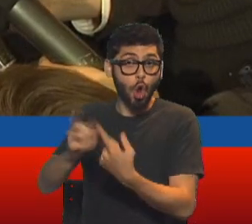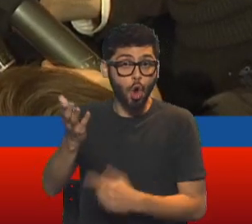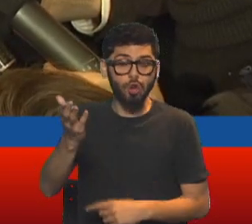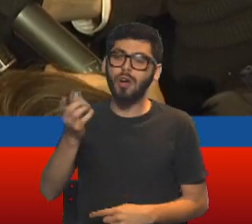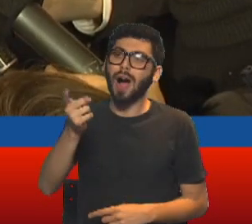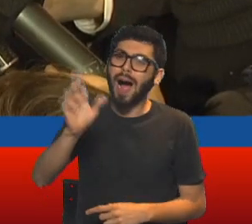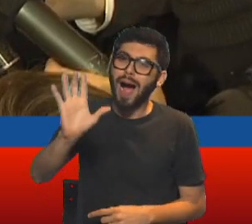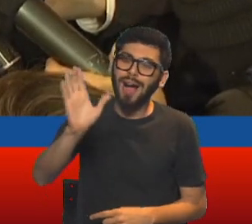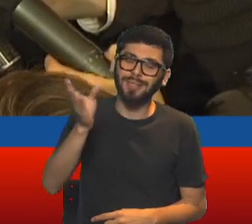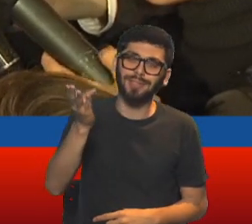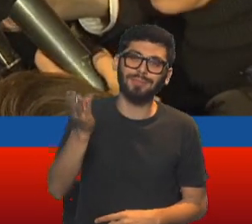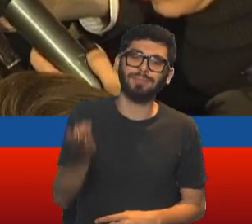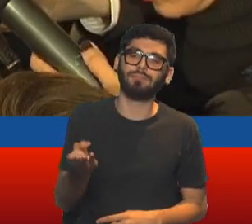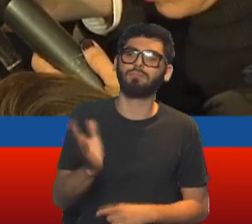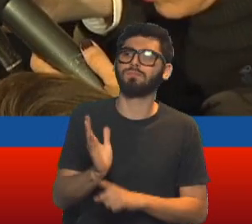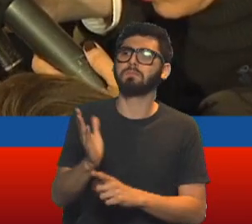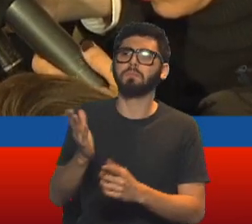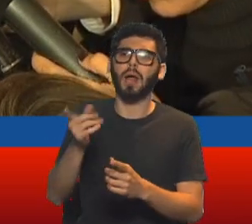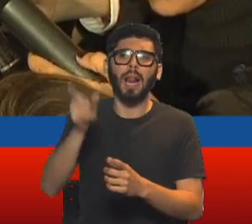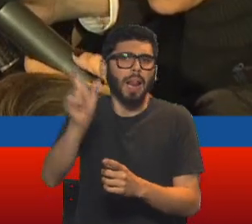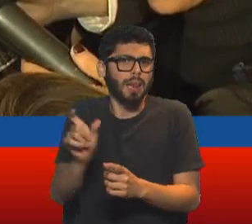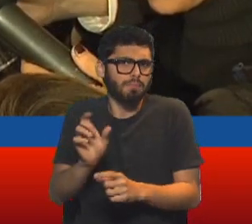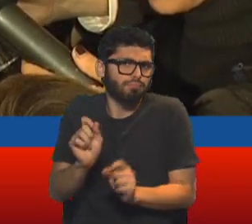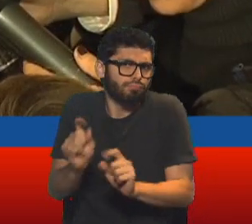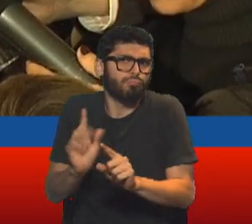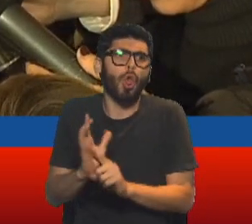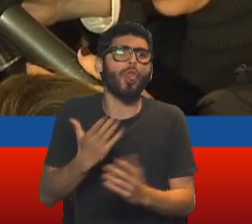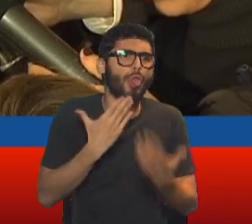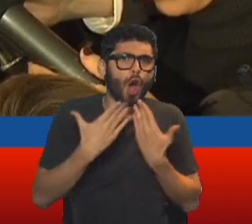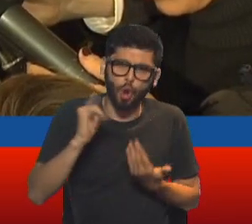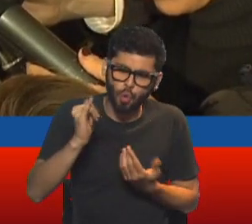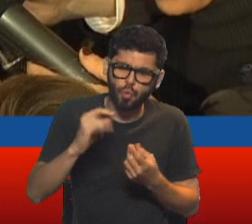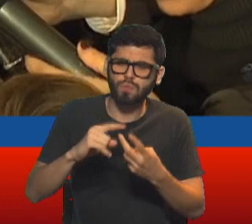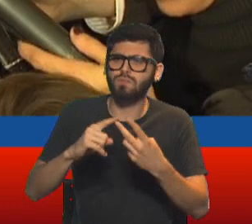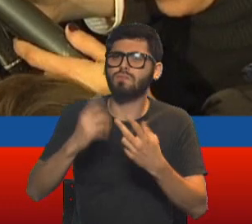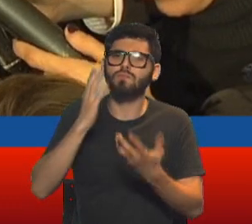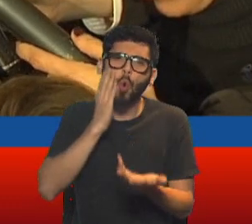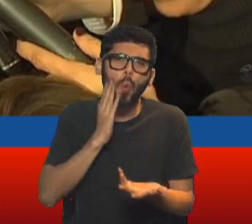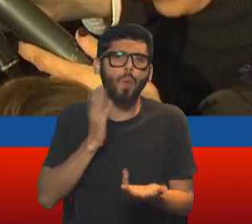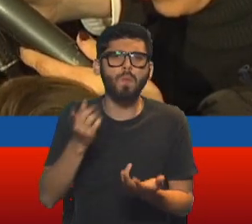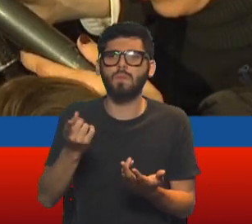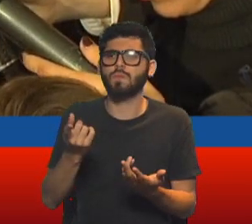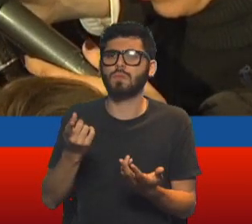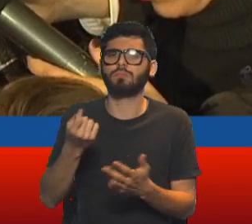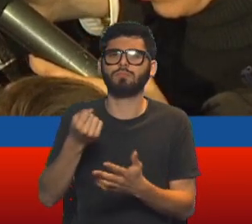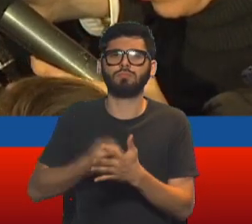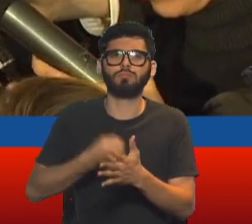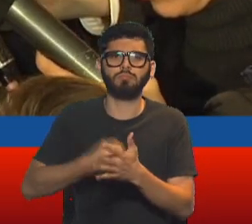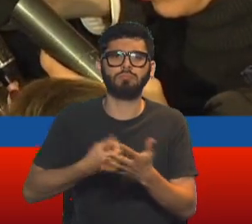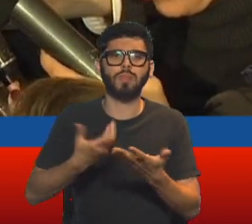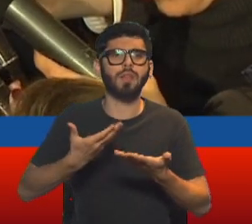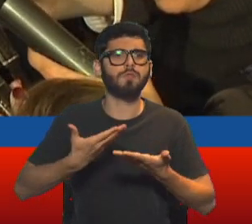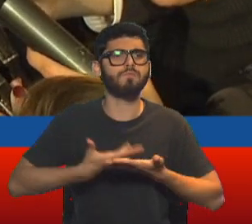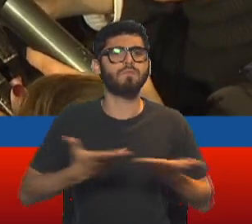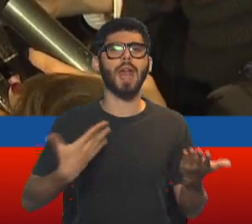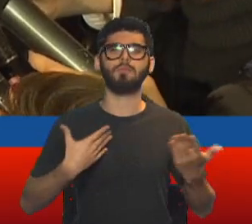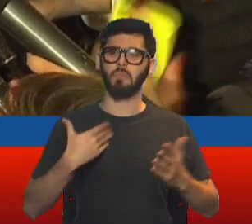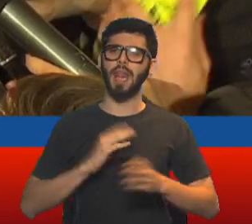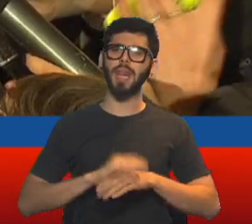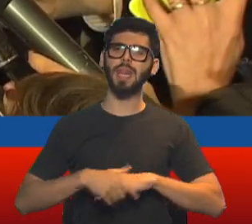imagen, porque esto indudablemente hace que la presidencia de Rosati en origen nace con